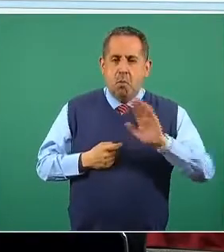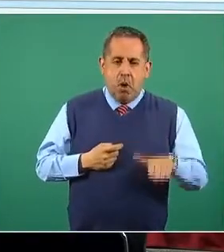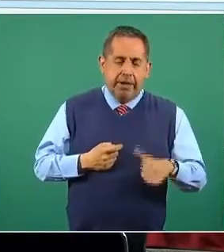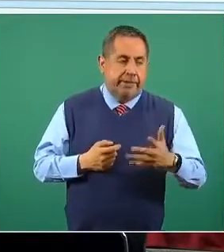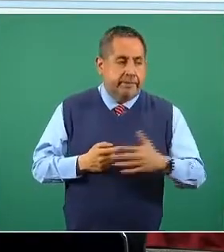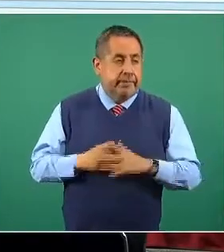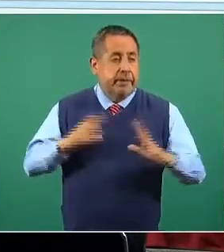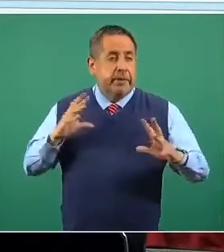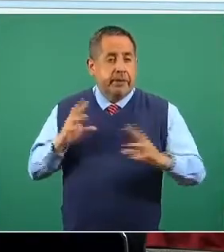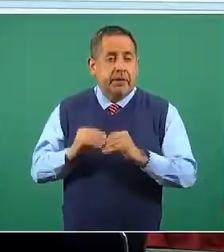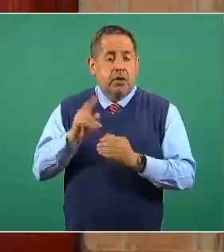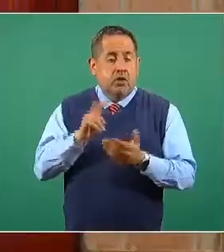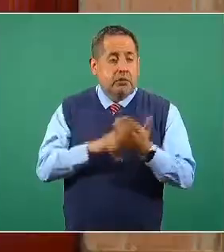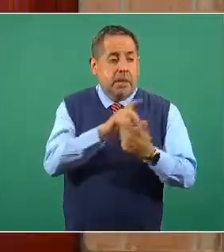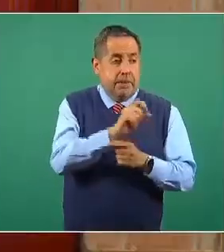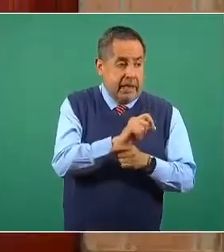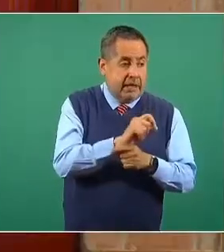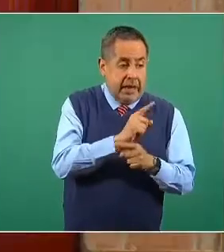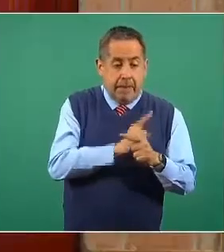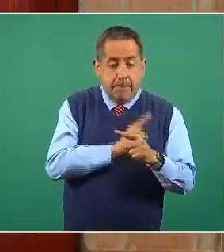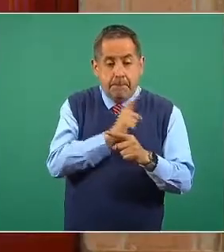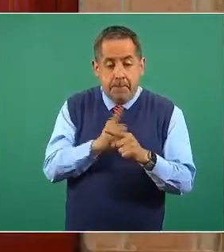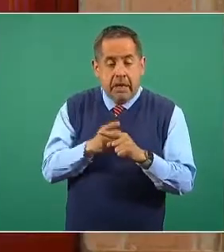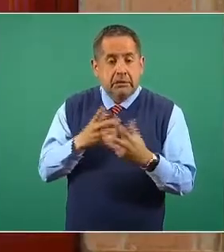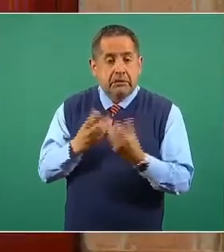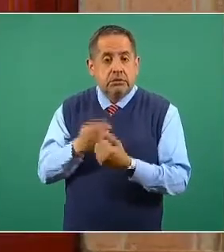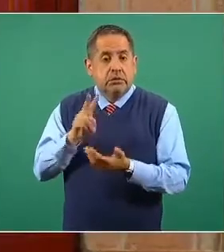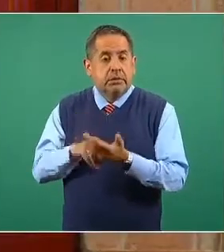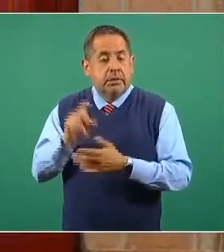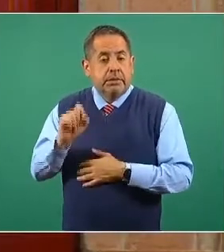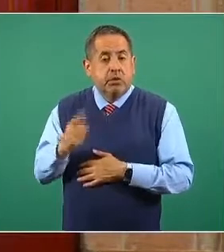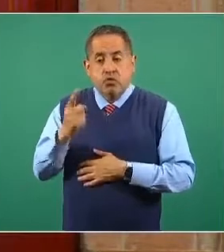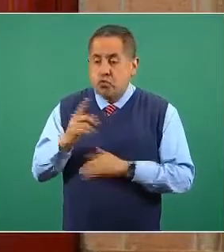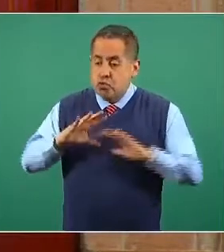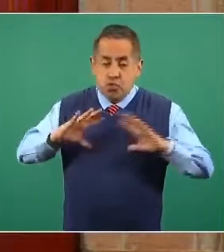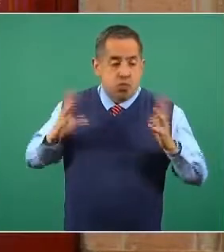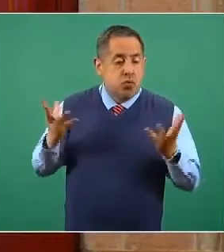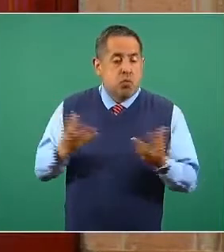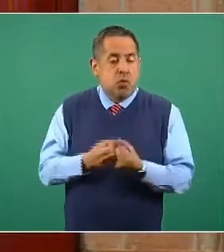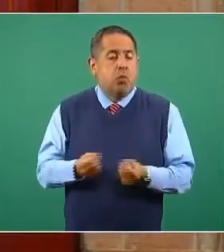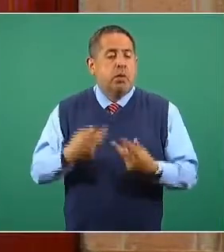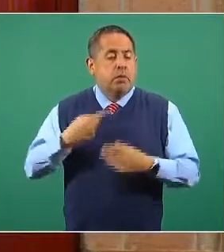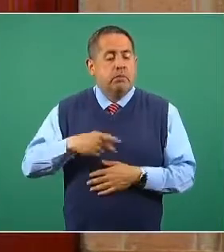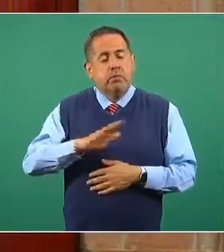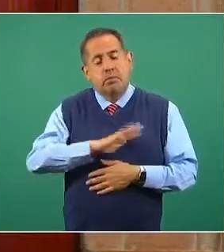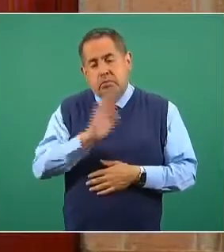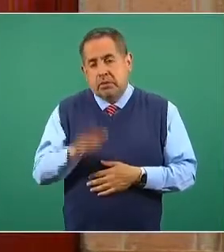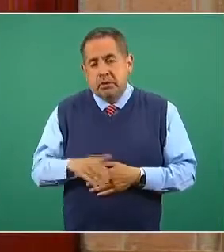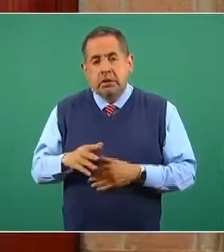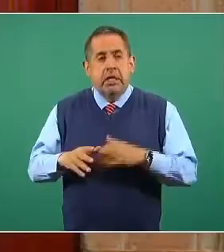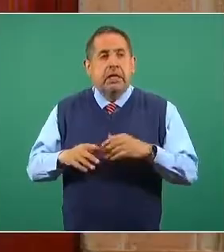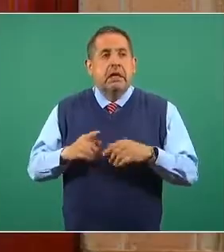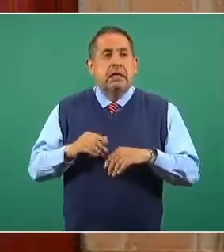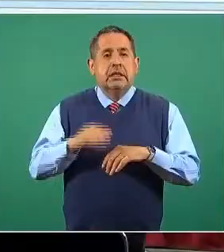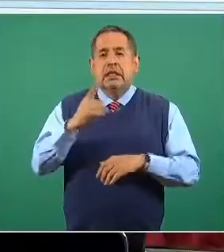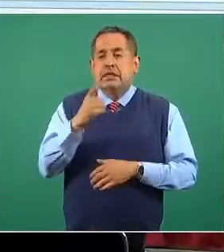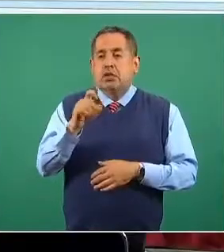el 2020 y lo poco que va del 2021 en relación a las defunciones es de